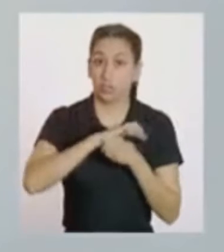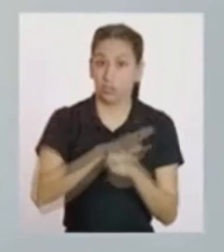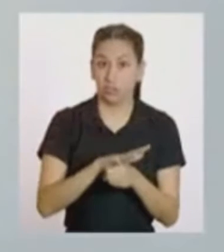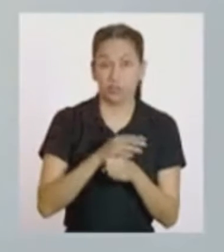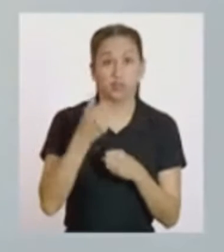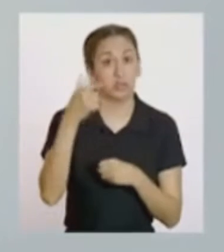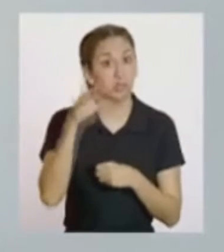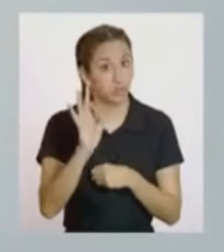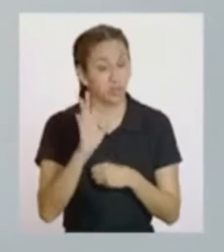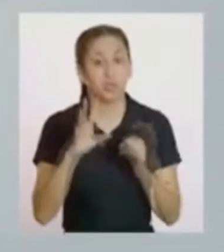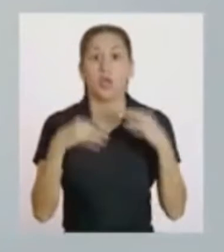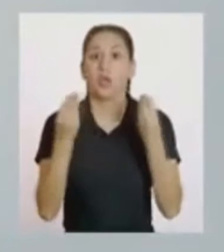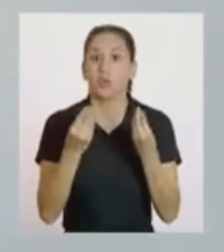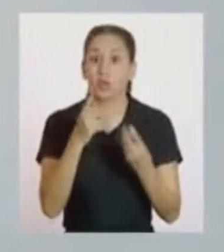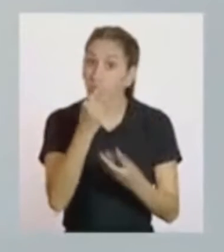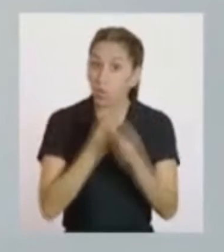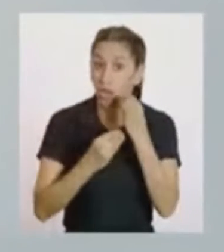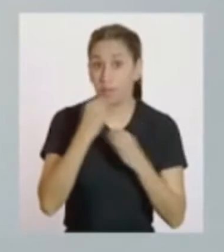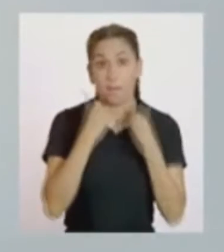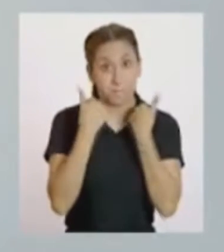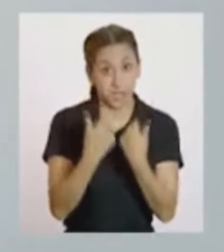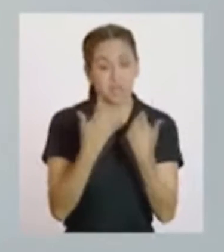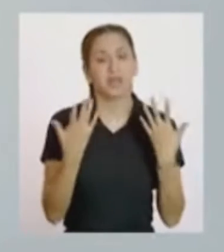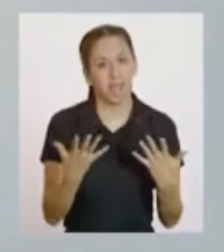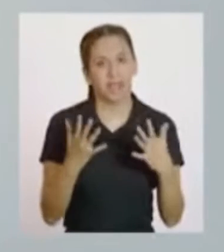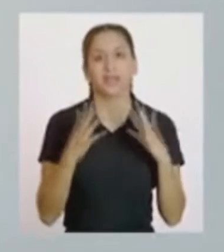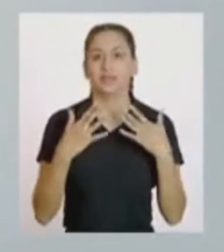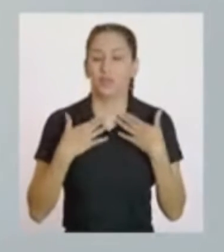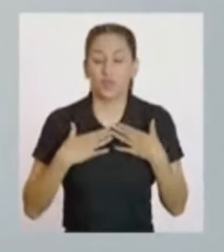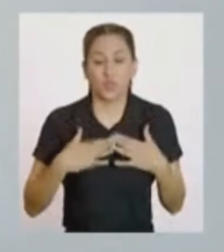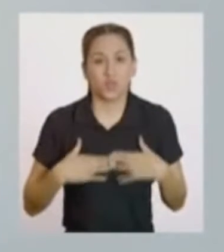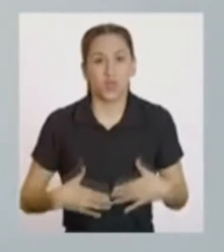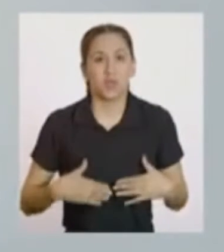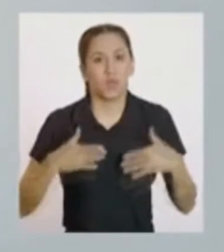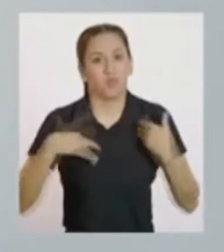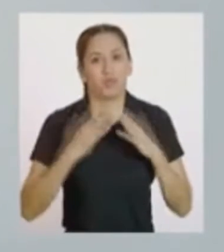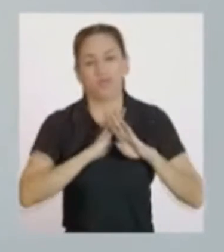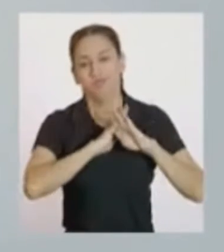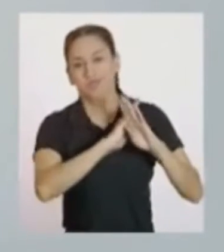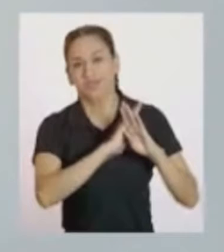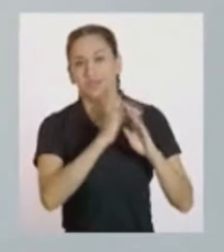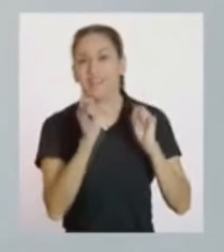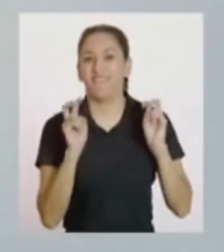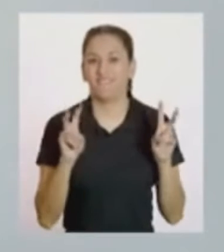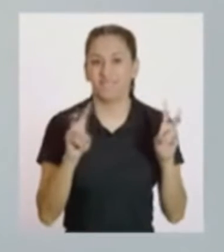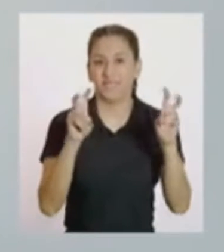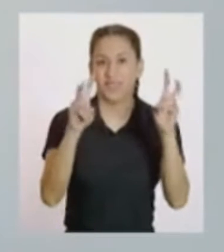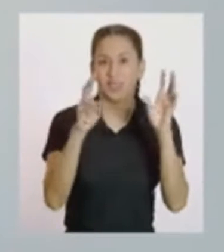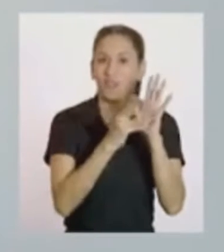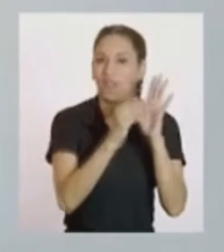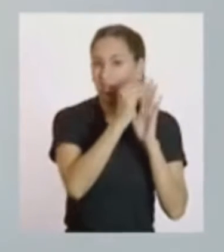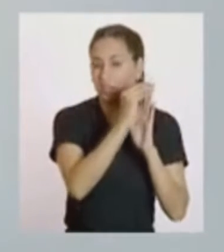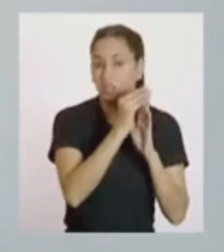la pandemia de COVID-19. Porque si estamos bien alimentados, nuestro organismo podrá hacerle frente al virus y